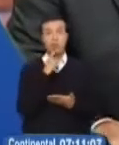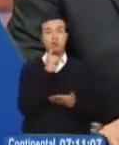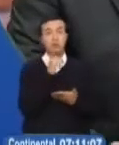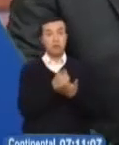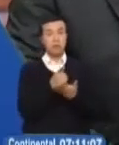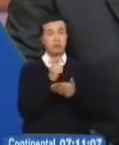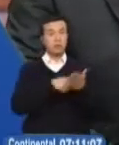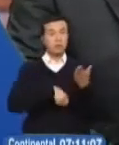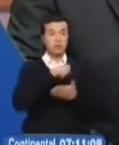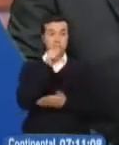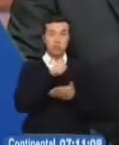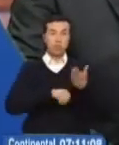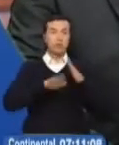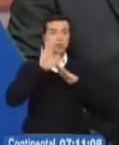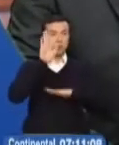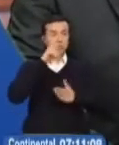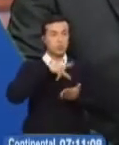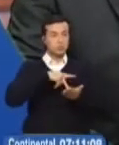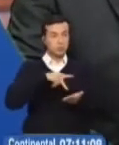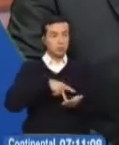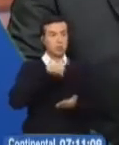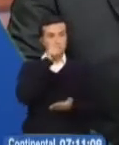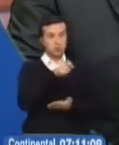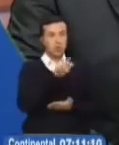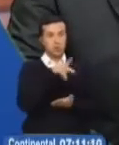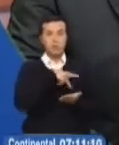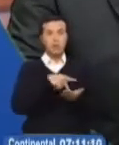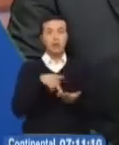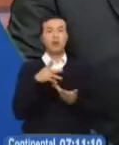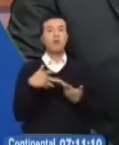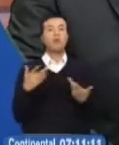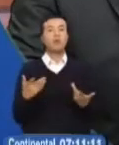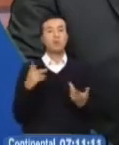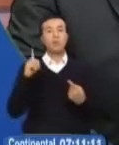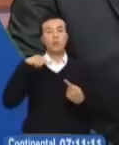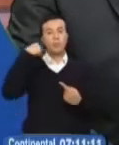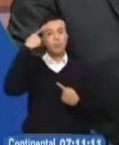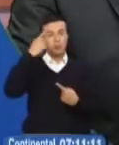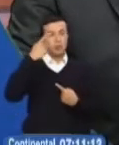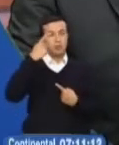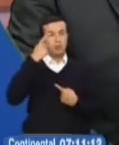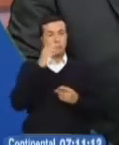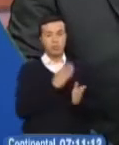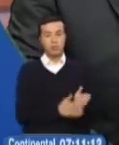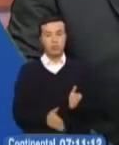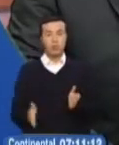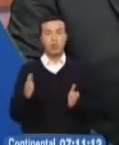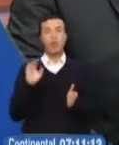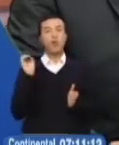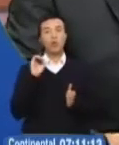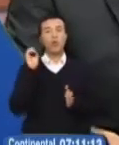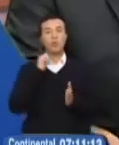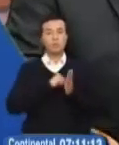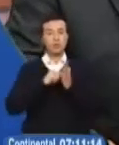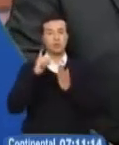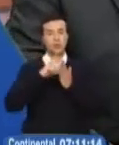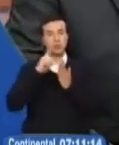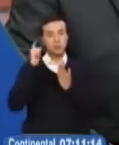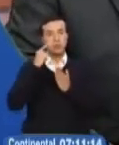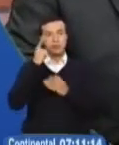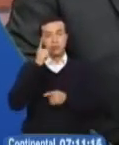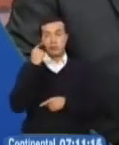se firmará un compromiso de pago para que el pago se realice el próximo periodo fiscal o cuando el ministerio de finanzas